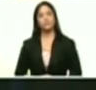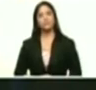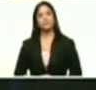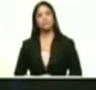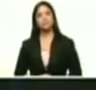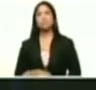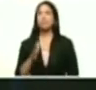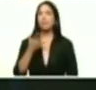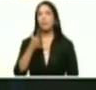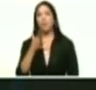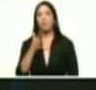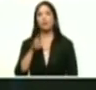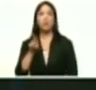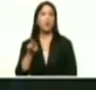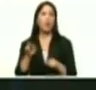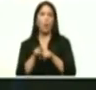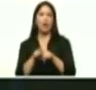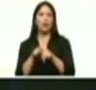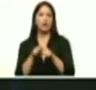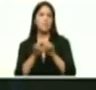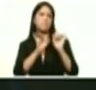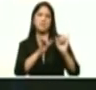Más o menos así de la escuela Ramos Alup.